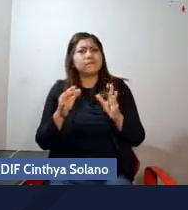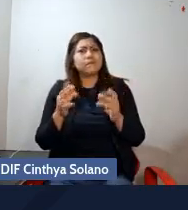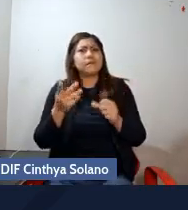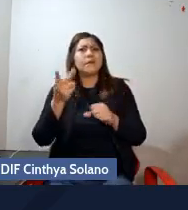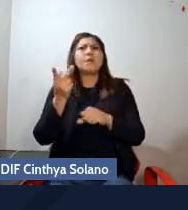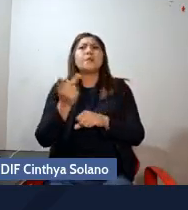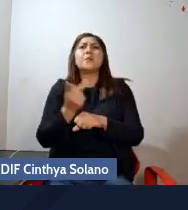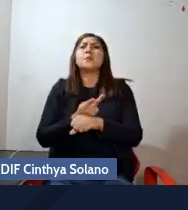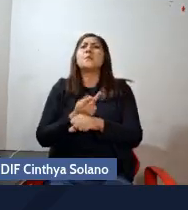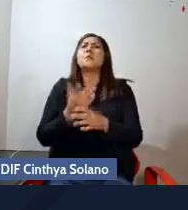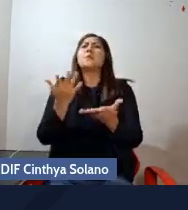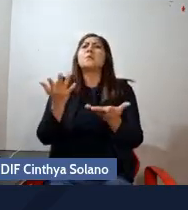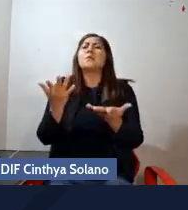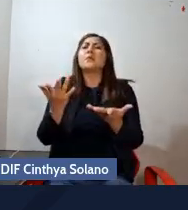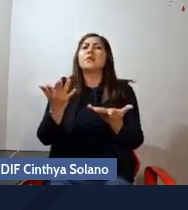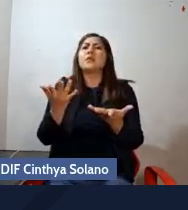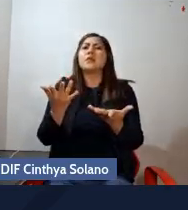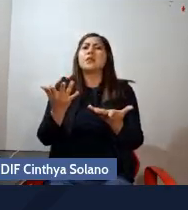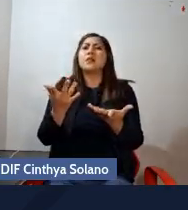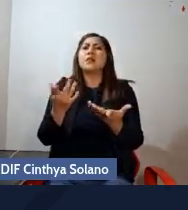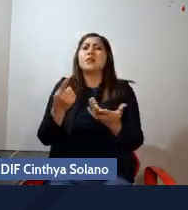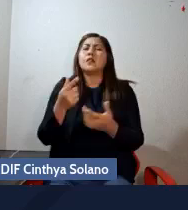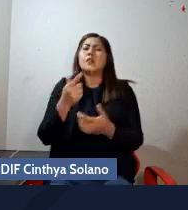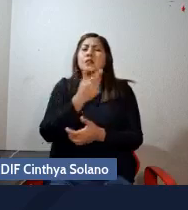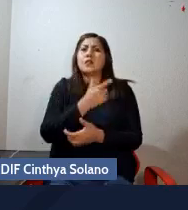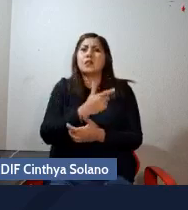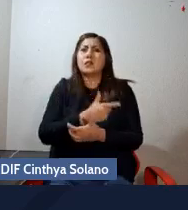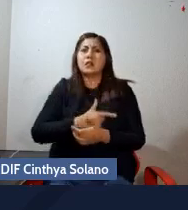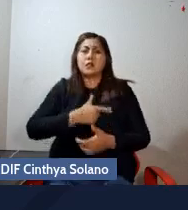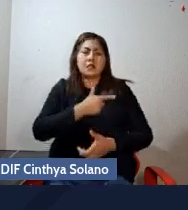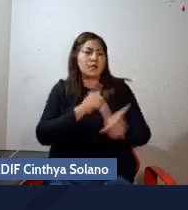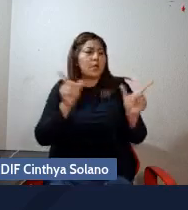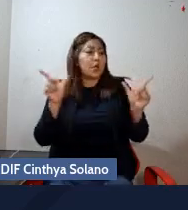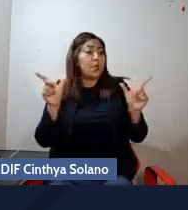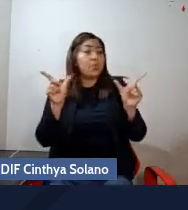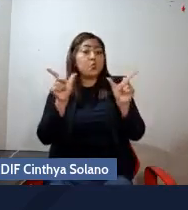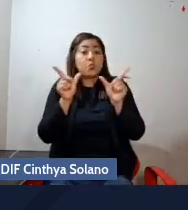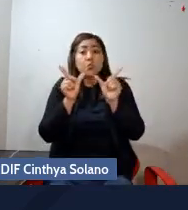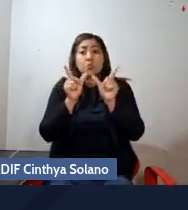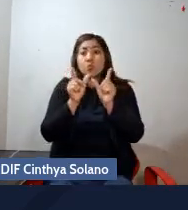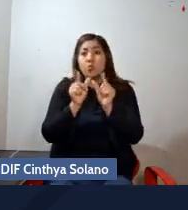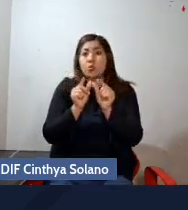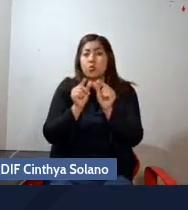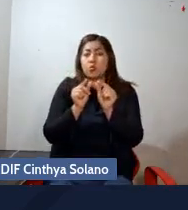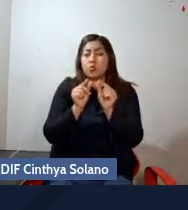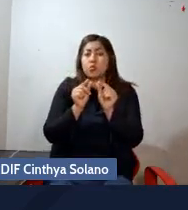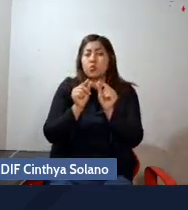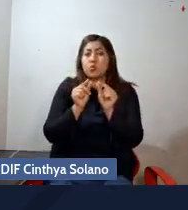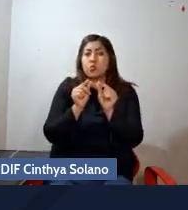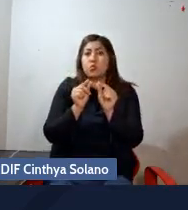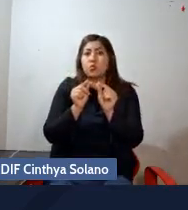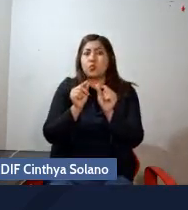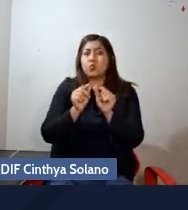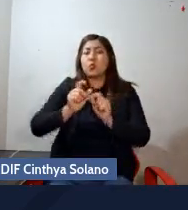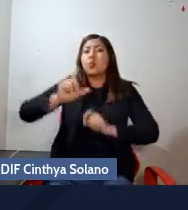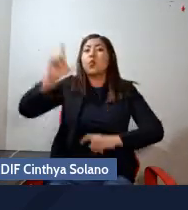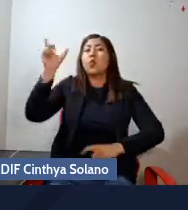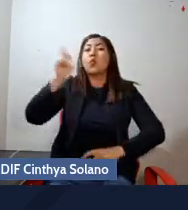particular, me gustaría reducirlo, si me lo permiten, a que cuando se vulneren los